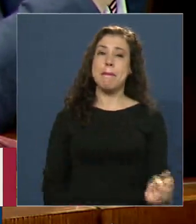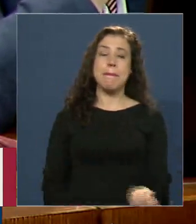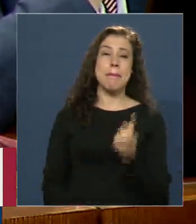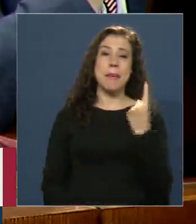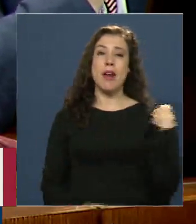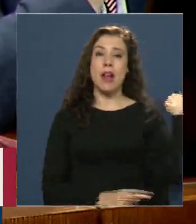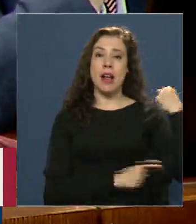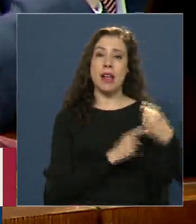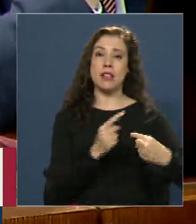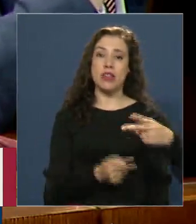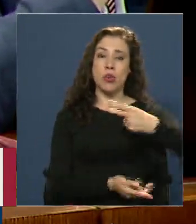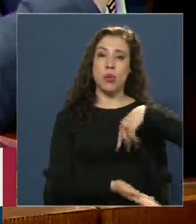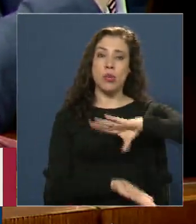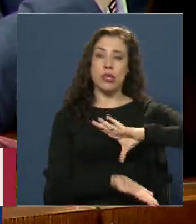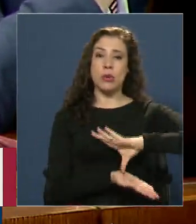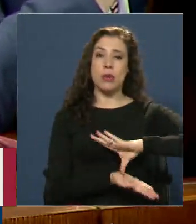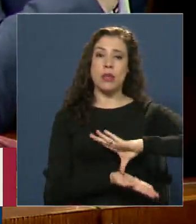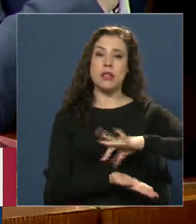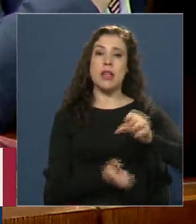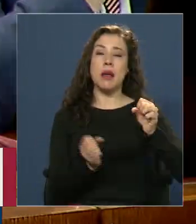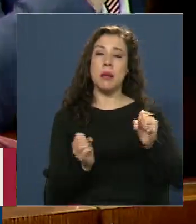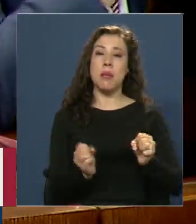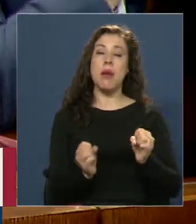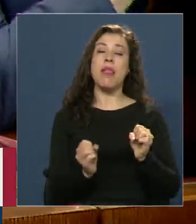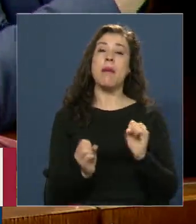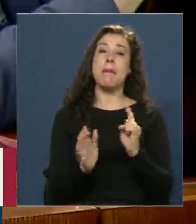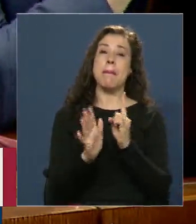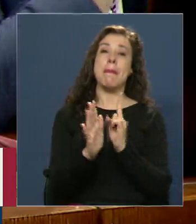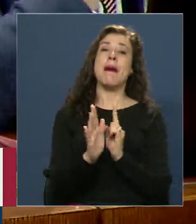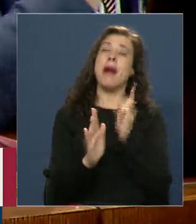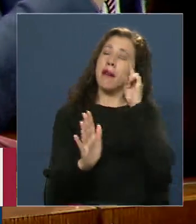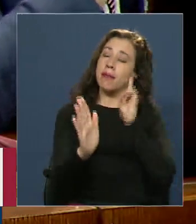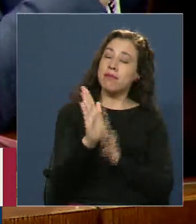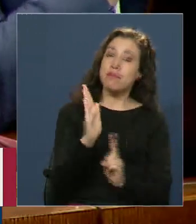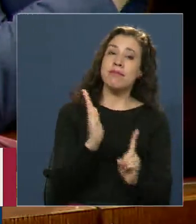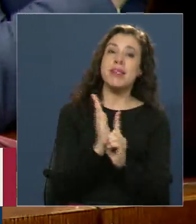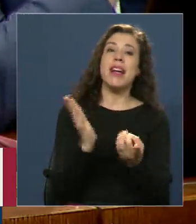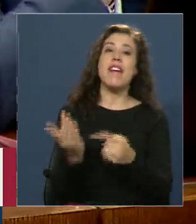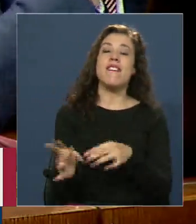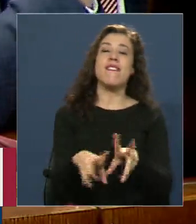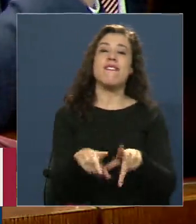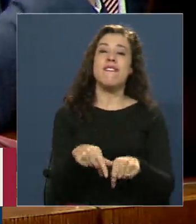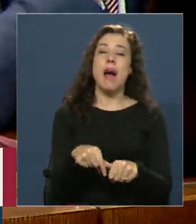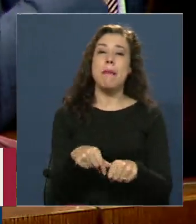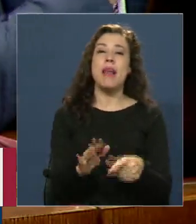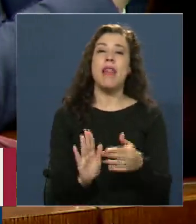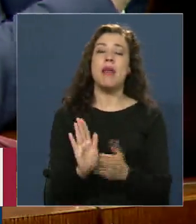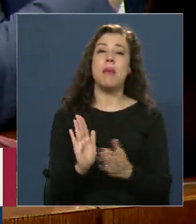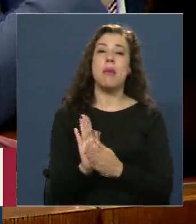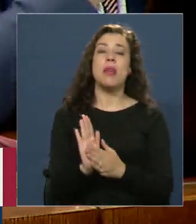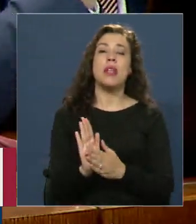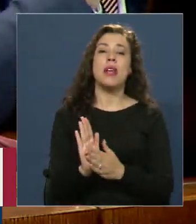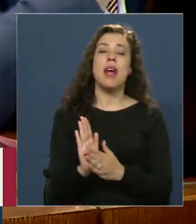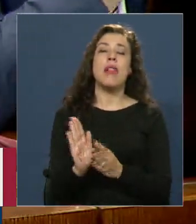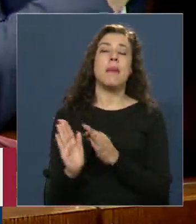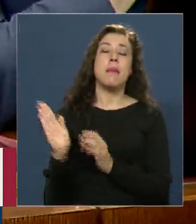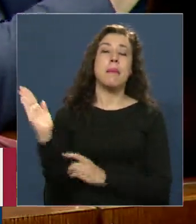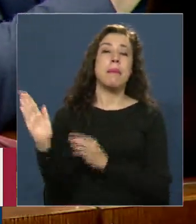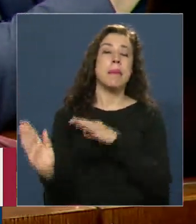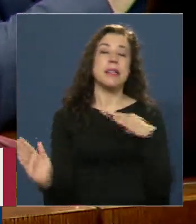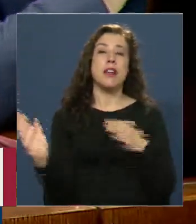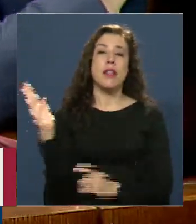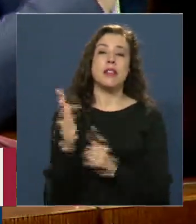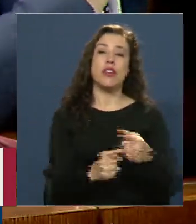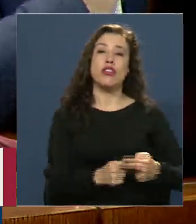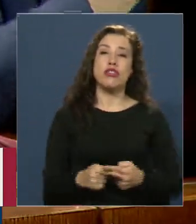en la historia de nuestro país que es capaz de poner a las familias en el eje central de las políticas del Ministerio de Desarrollo Social,